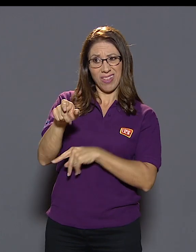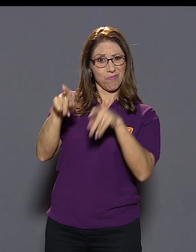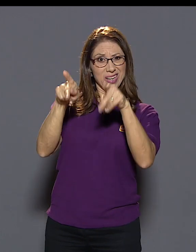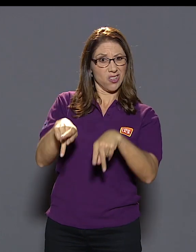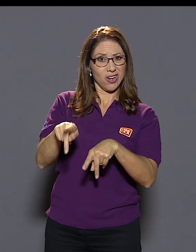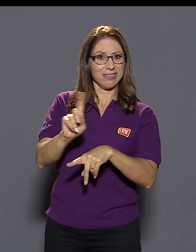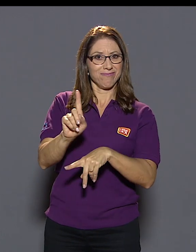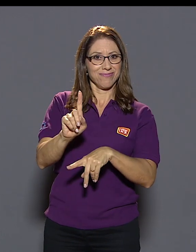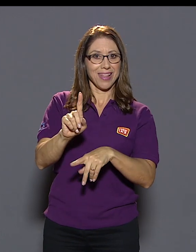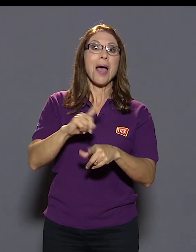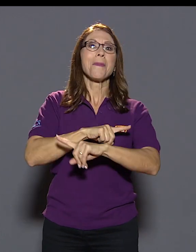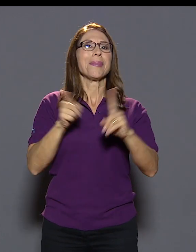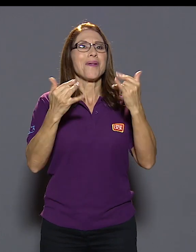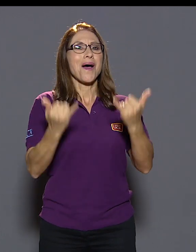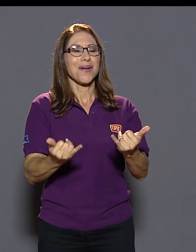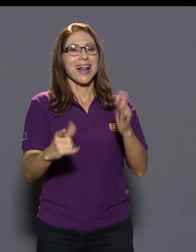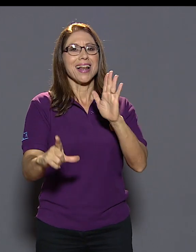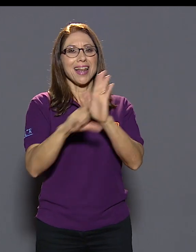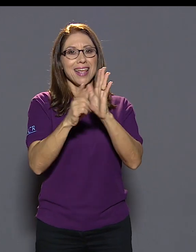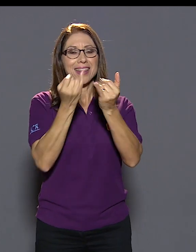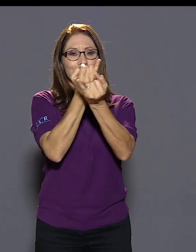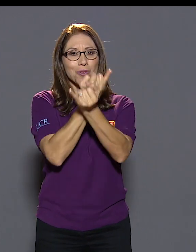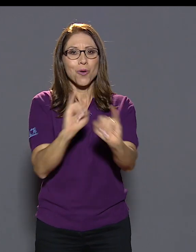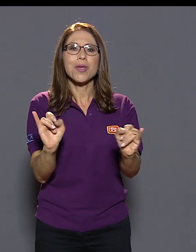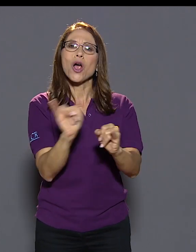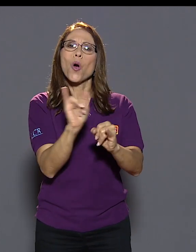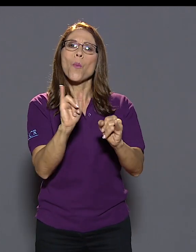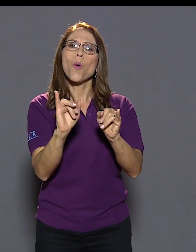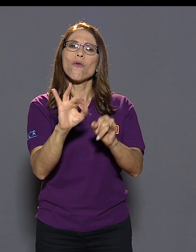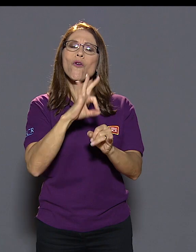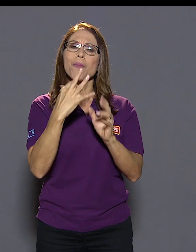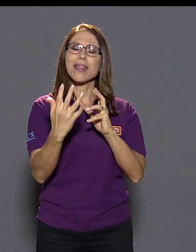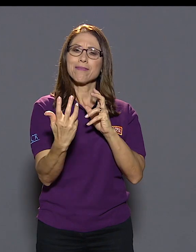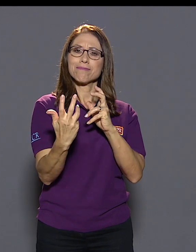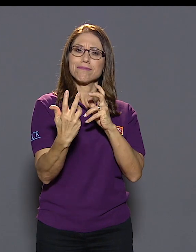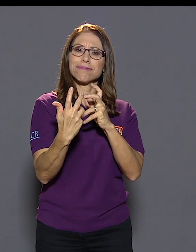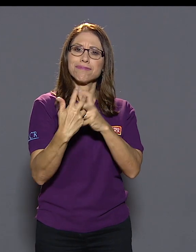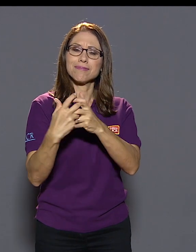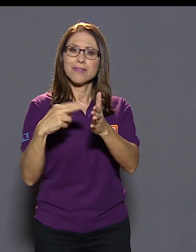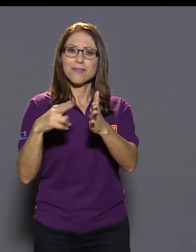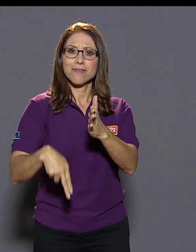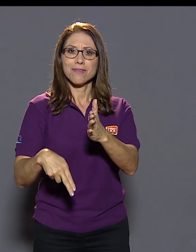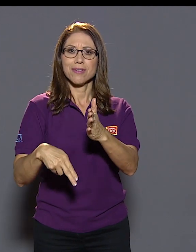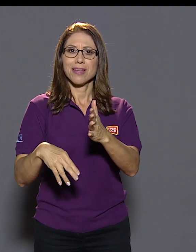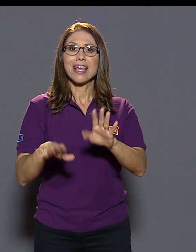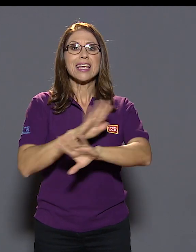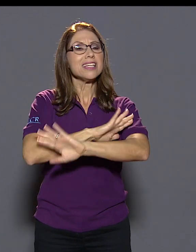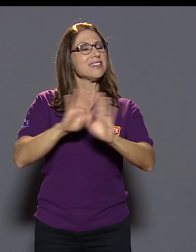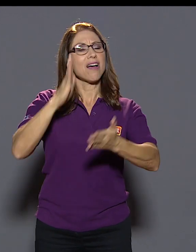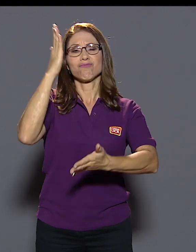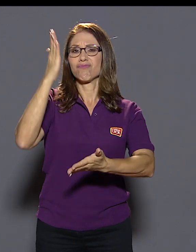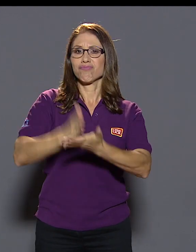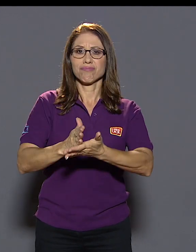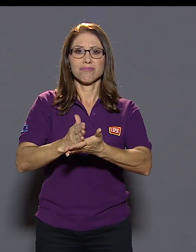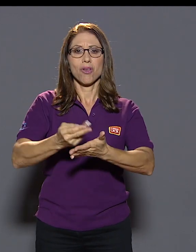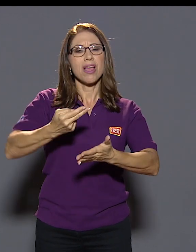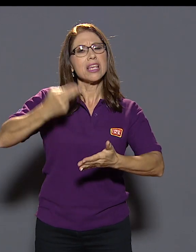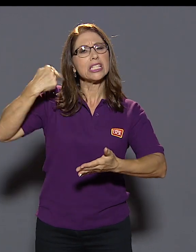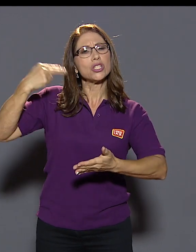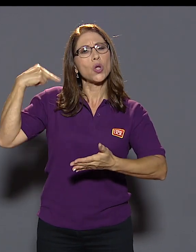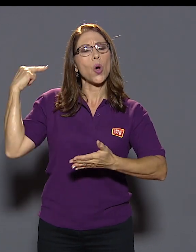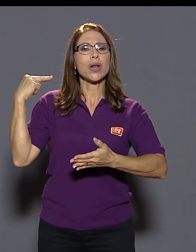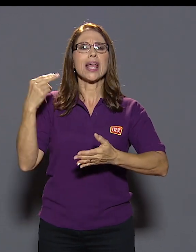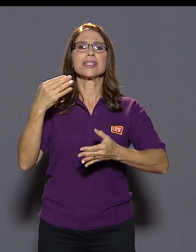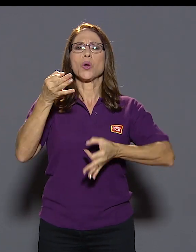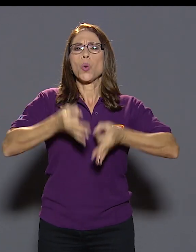tenemos la Ley de Autonomía como este puente entre tanto la convención como nuestro ordenamiento y rompe con historias jurídicas